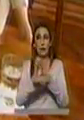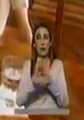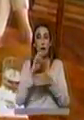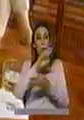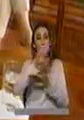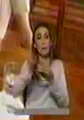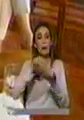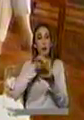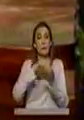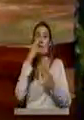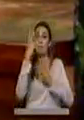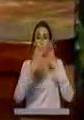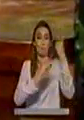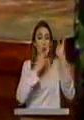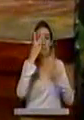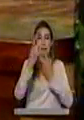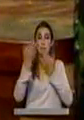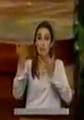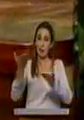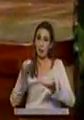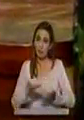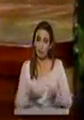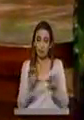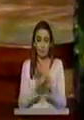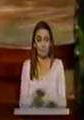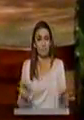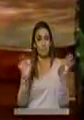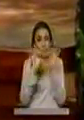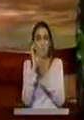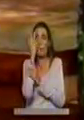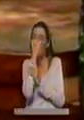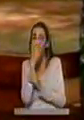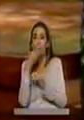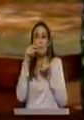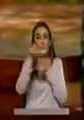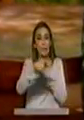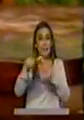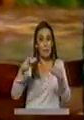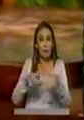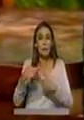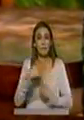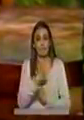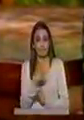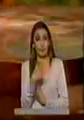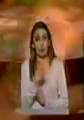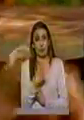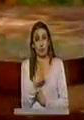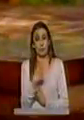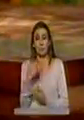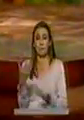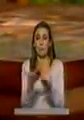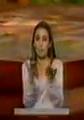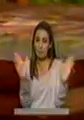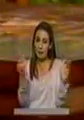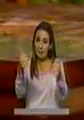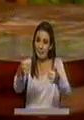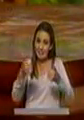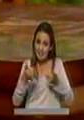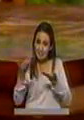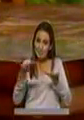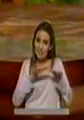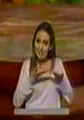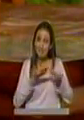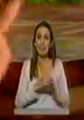a visitarnos. Y aquí tenemos muy lindas áreas maravillosas. Yo les voy a poner con los brazos abiertos a recibirlos en la